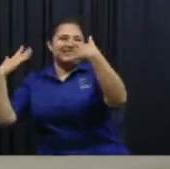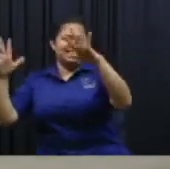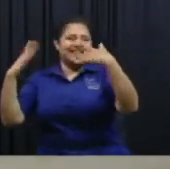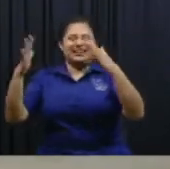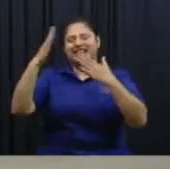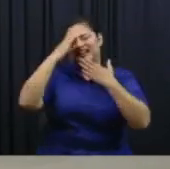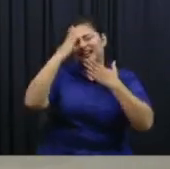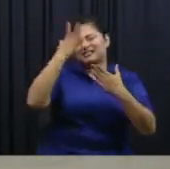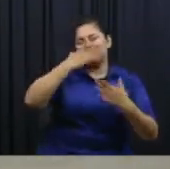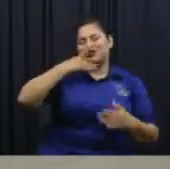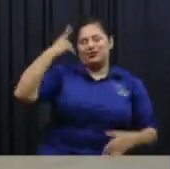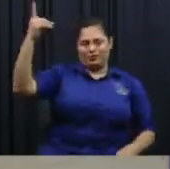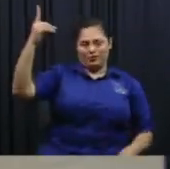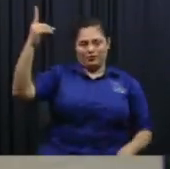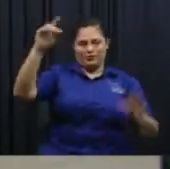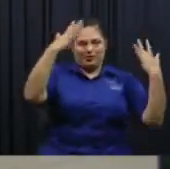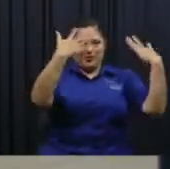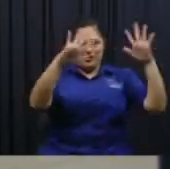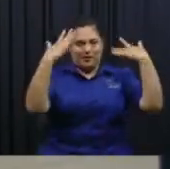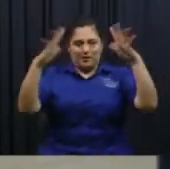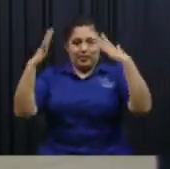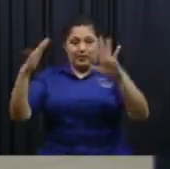Gracias señor